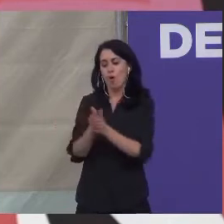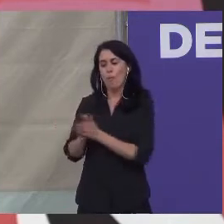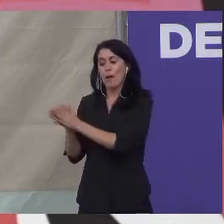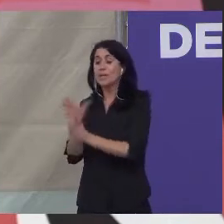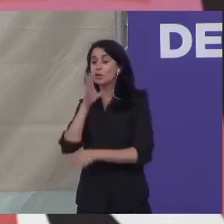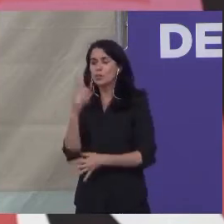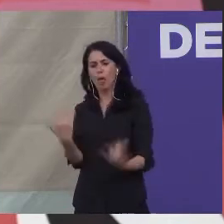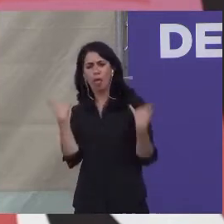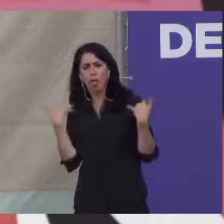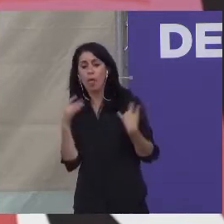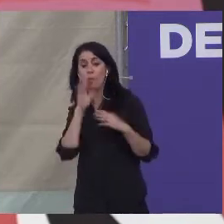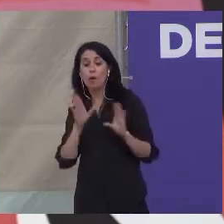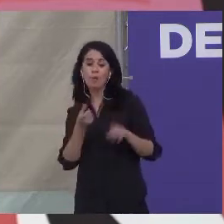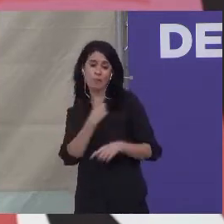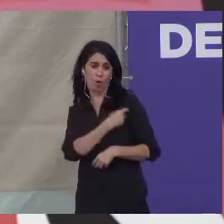silencio.